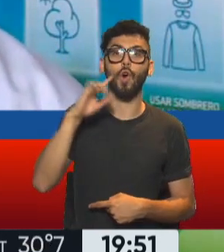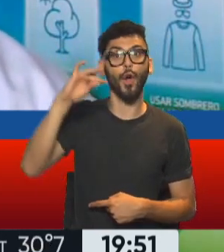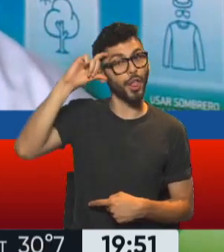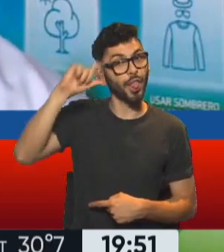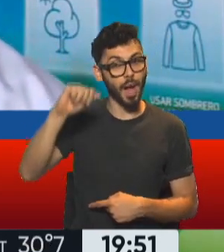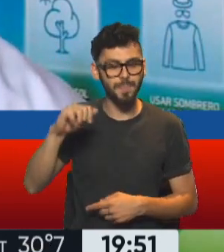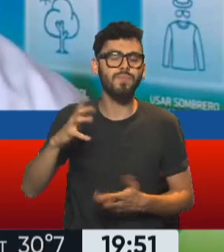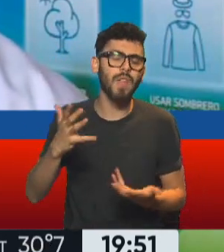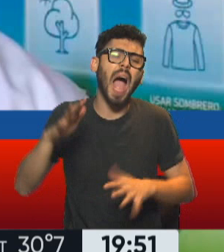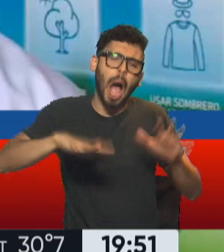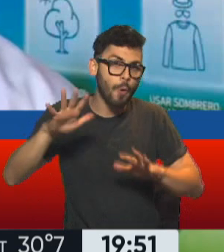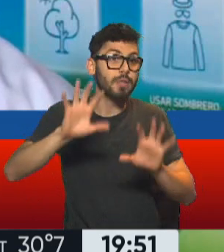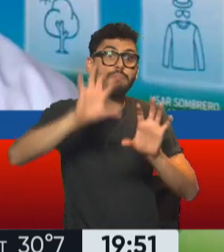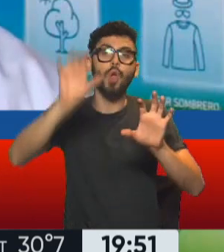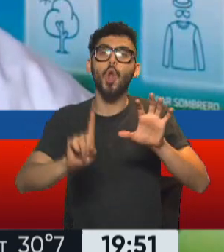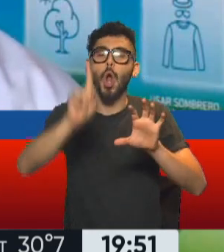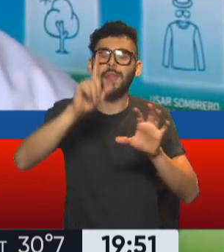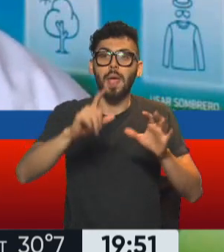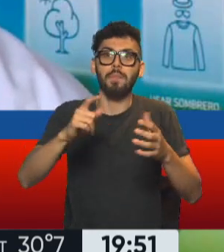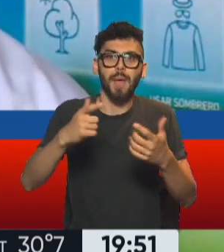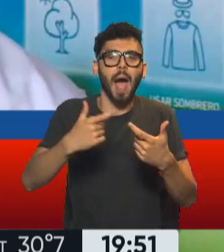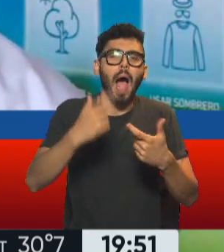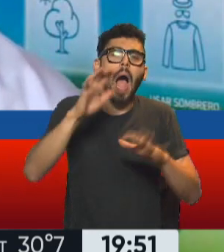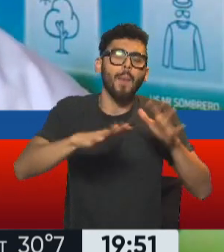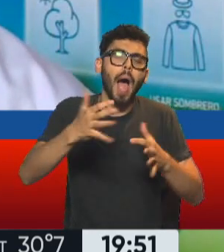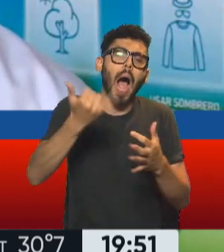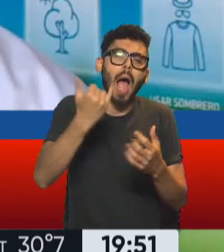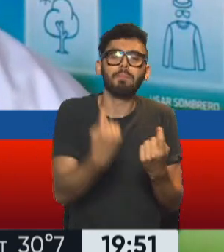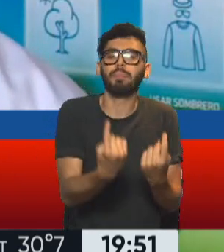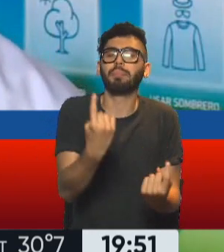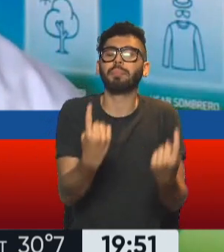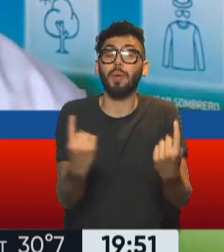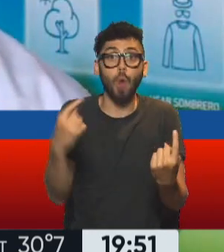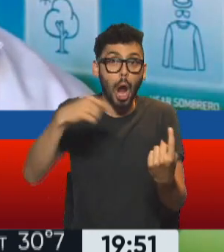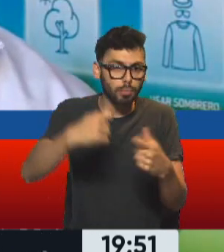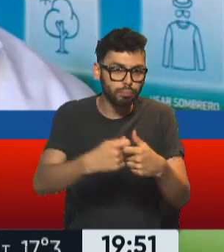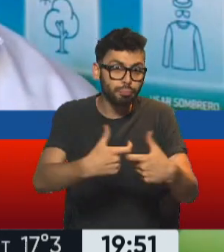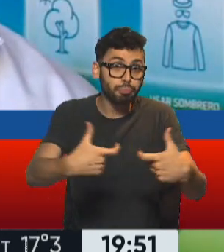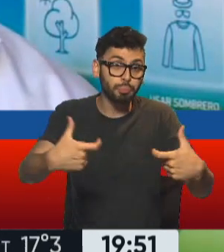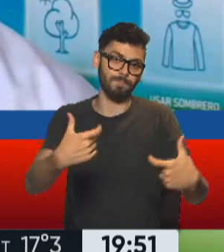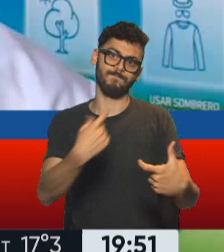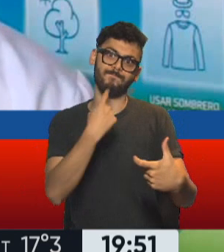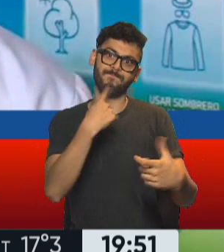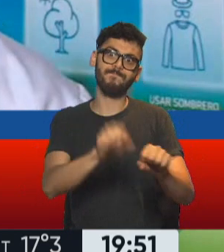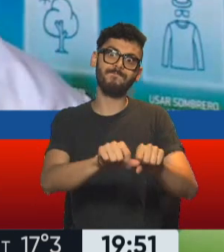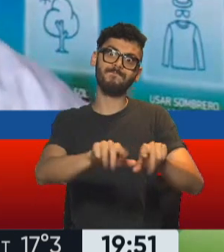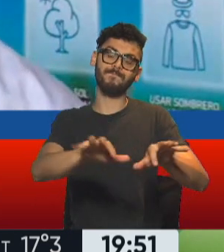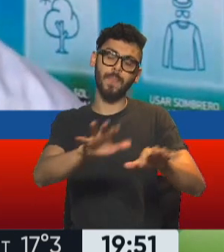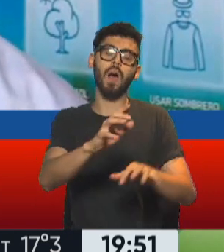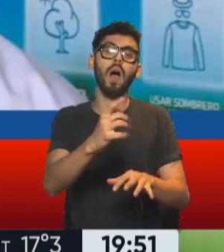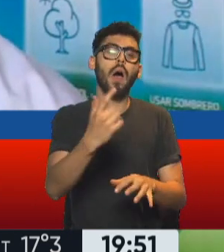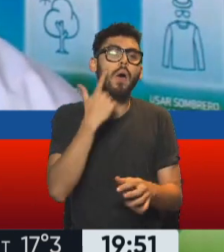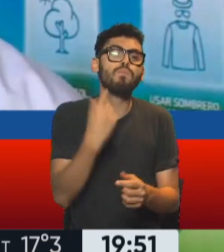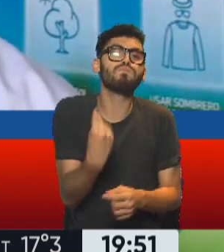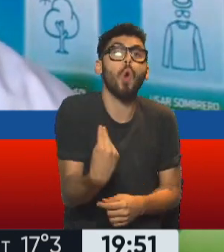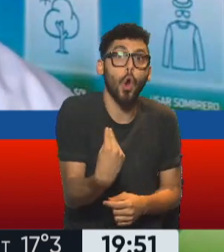aumento del número esperable para esta época, por eso hablamos de un brote, y se está investigando cuáles son las causas de este brote y